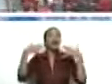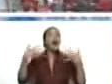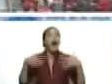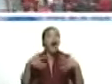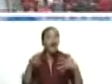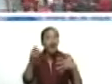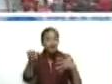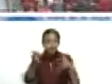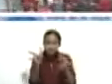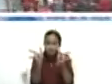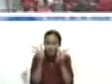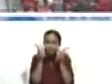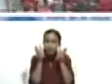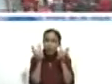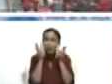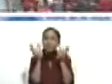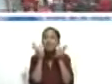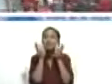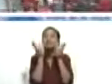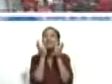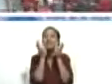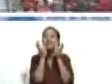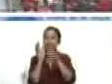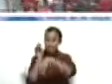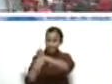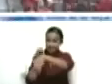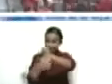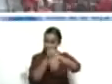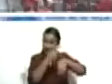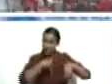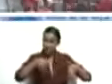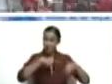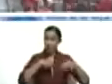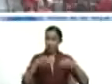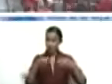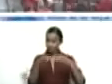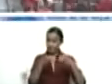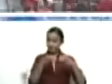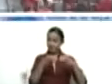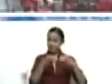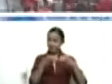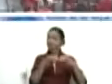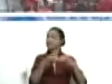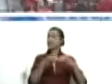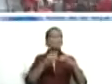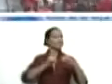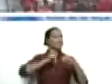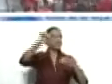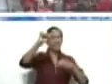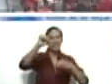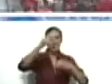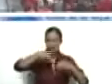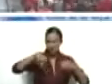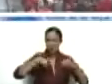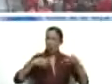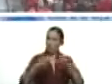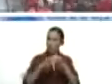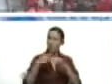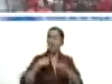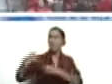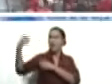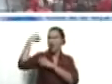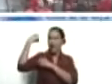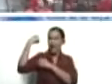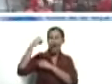Escuchen, escuchen, escuchen, que de este lado siempre el equipo gana y vamos a ganar, por